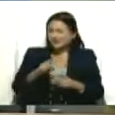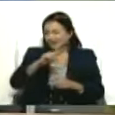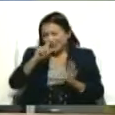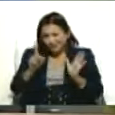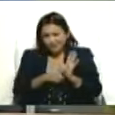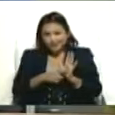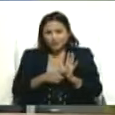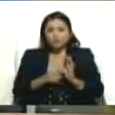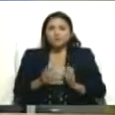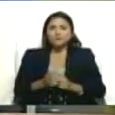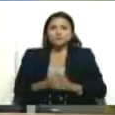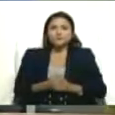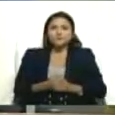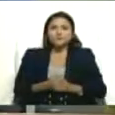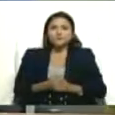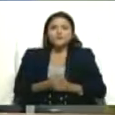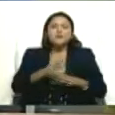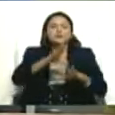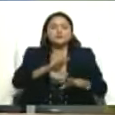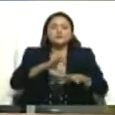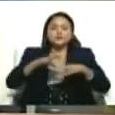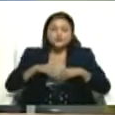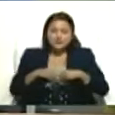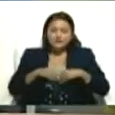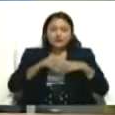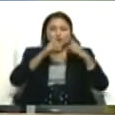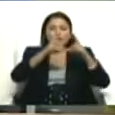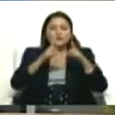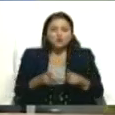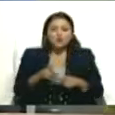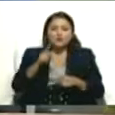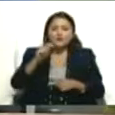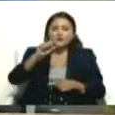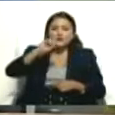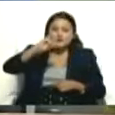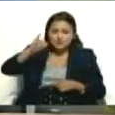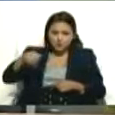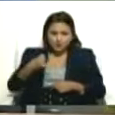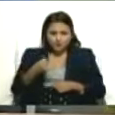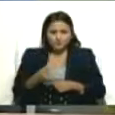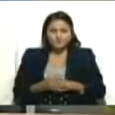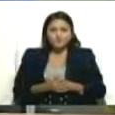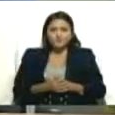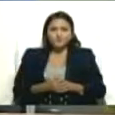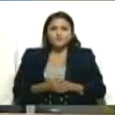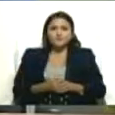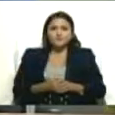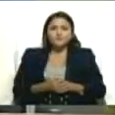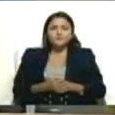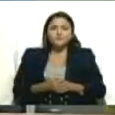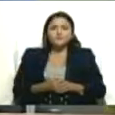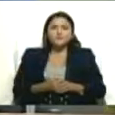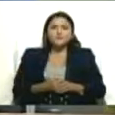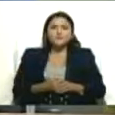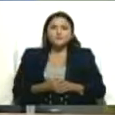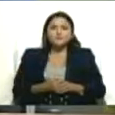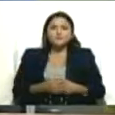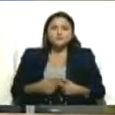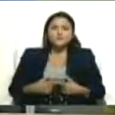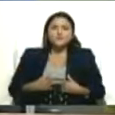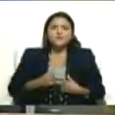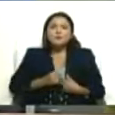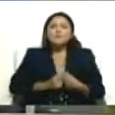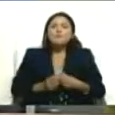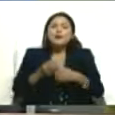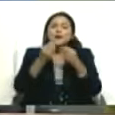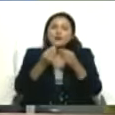unanimidad acatar y cumplir la referida decisión del Tribunal Supremo de Justicia para